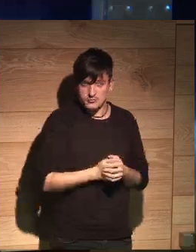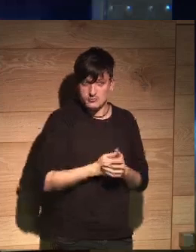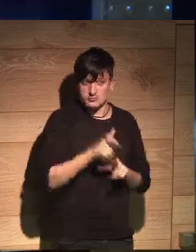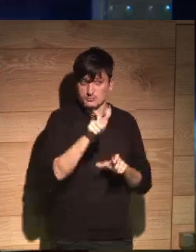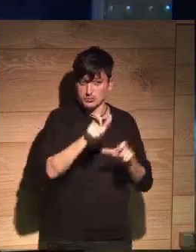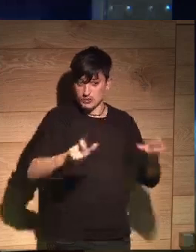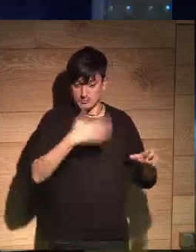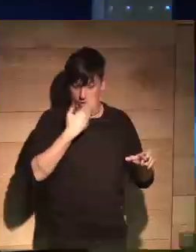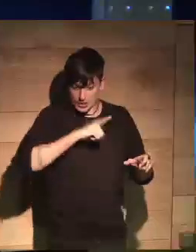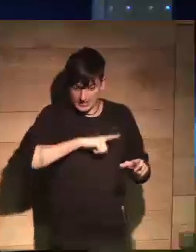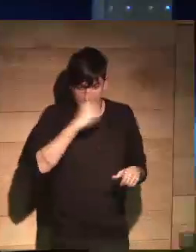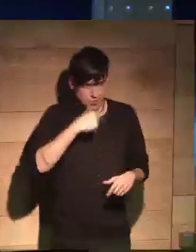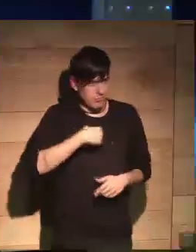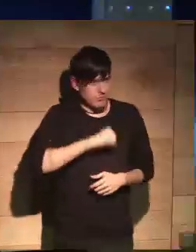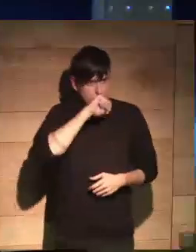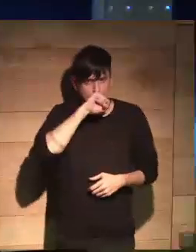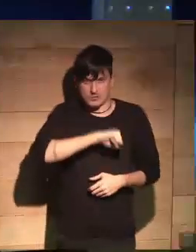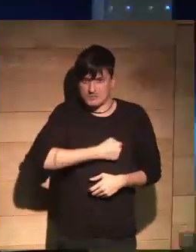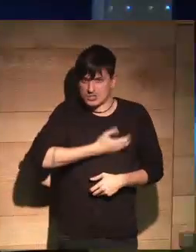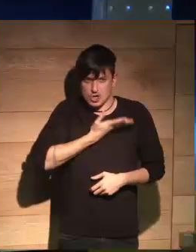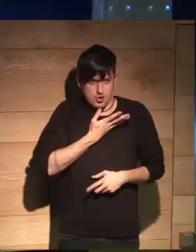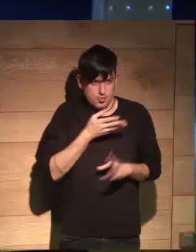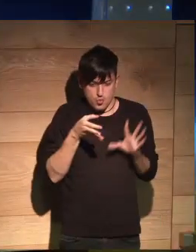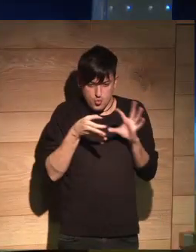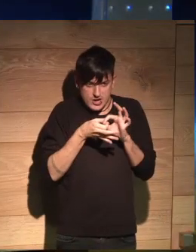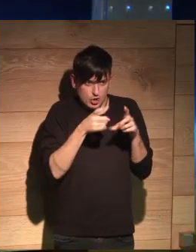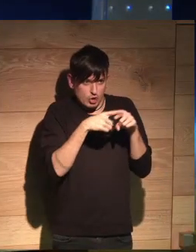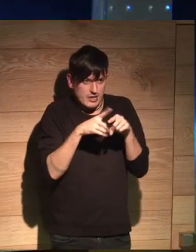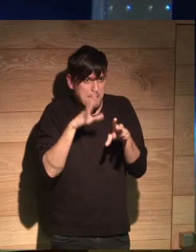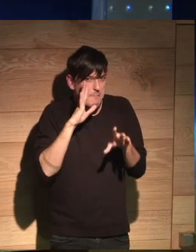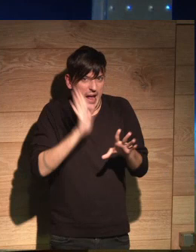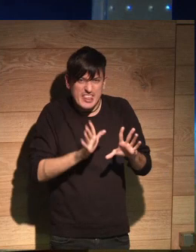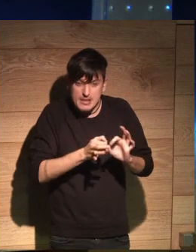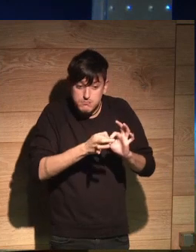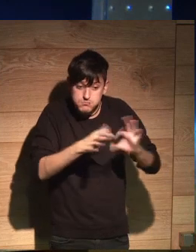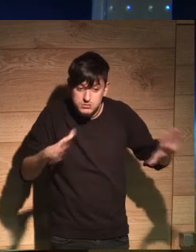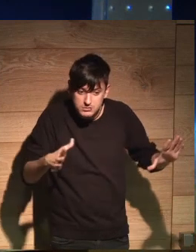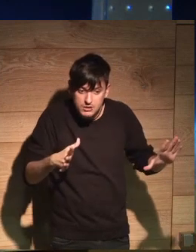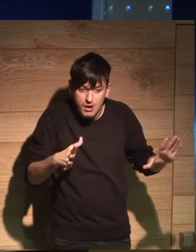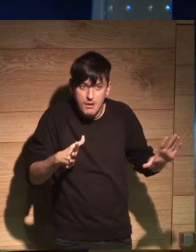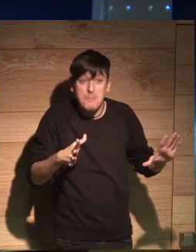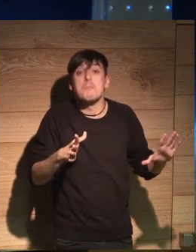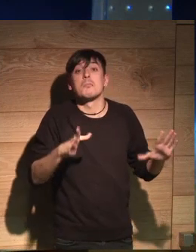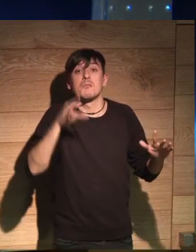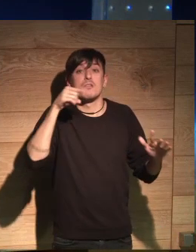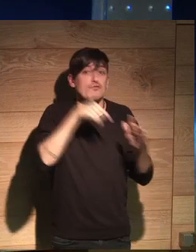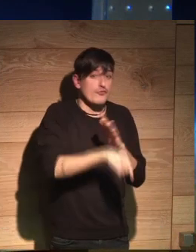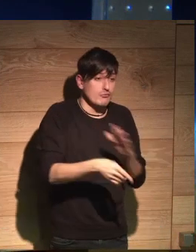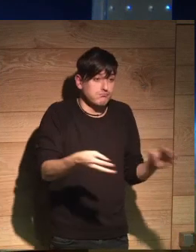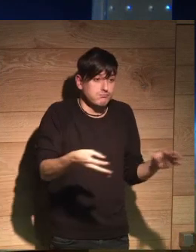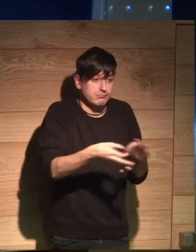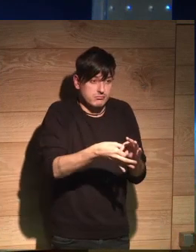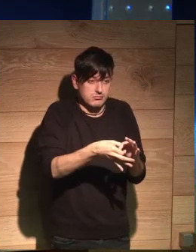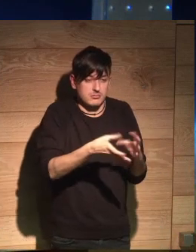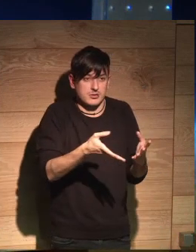unir cosas que parece en un principio que pueden ser inconexas, que no tienen absolutamente nada que ver. Y